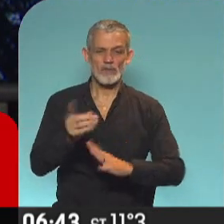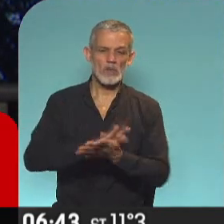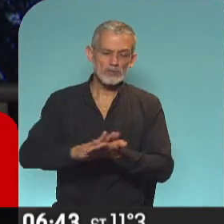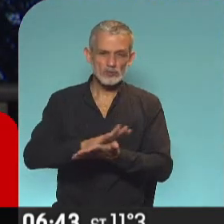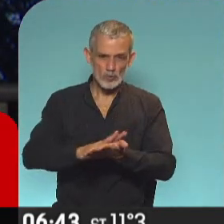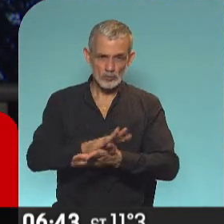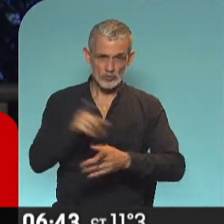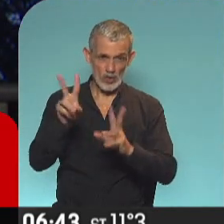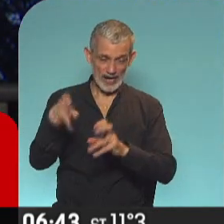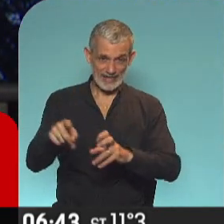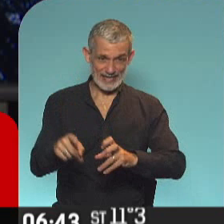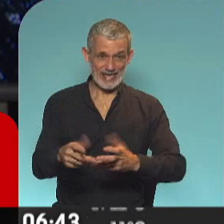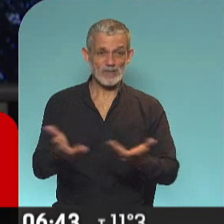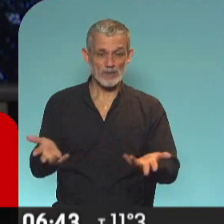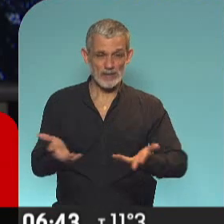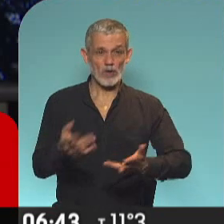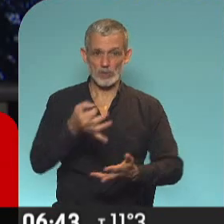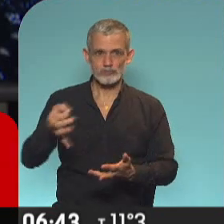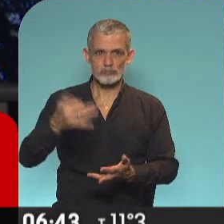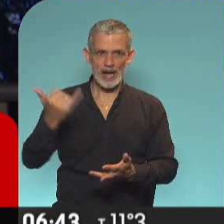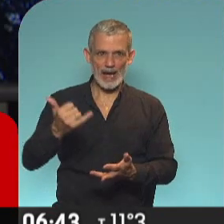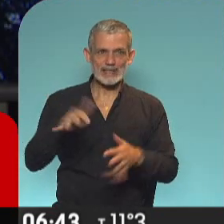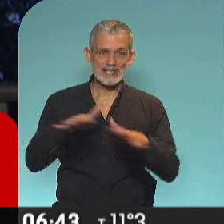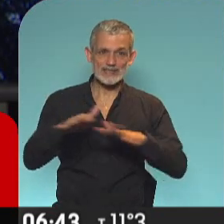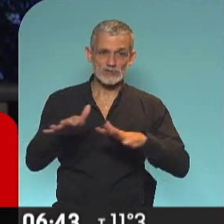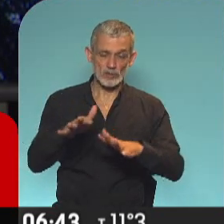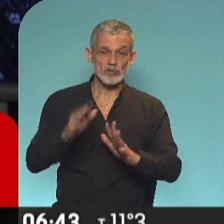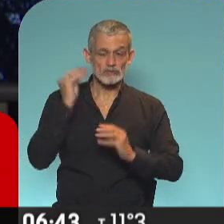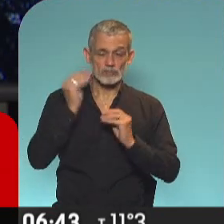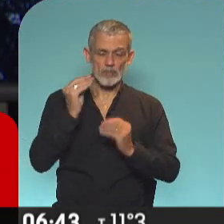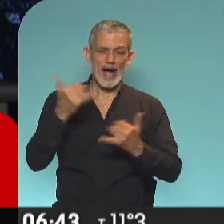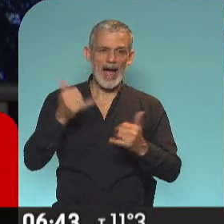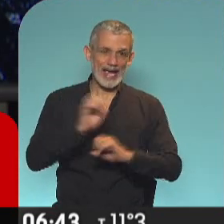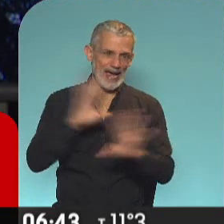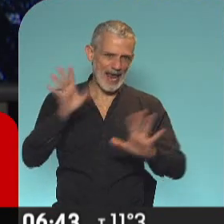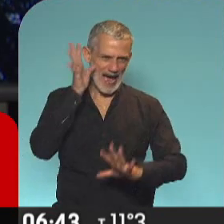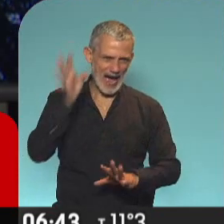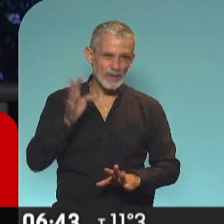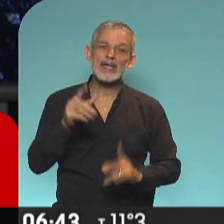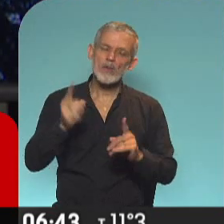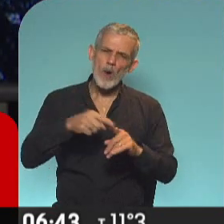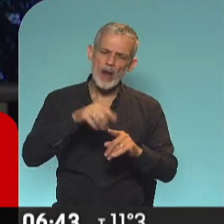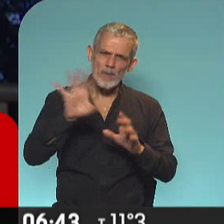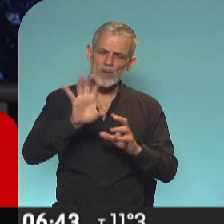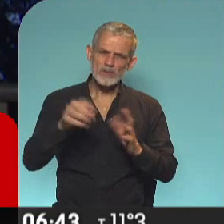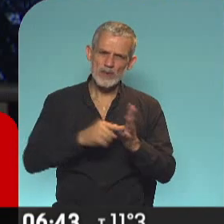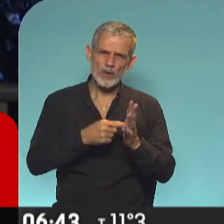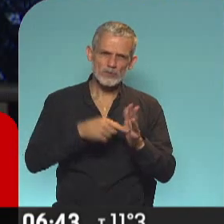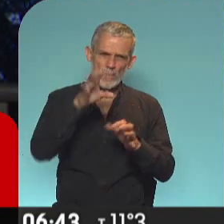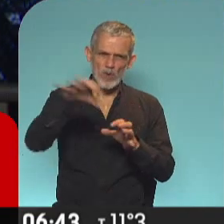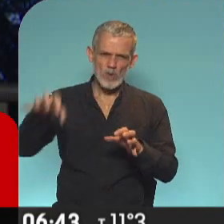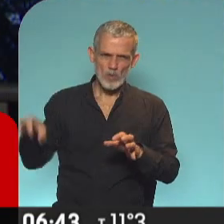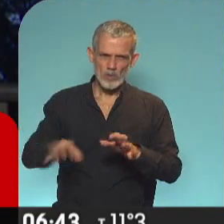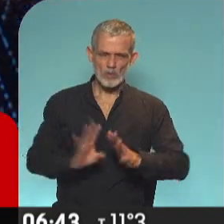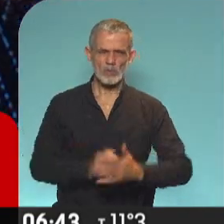solución a este tema. Pero bueno, es cierto que hay una situación realmente muy preocupante allí en Guernica, como en otras zonas de la provincia de Buenos Aires. Y seguimos